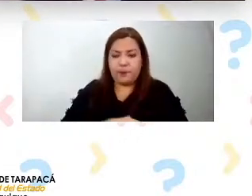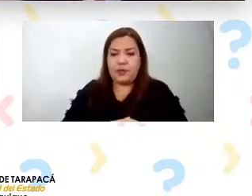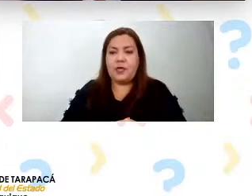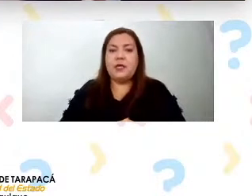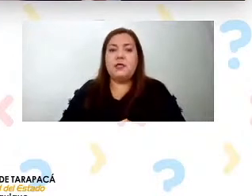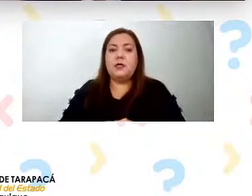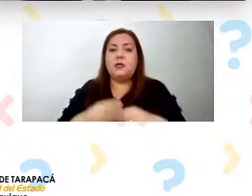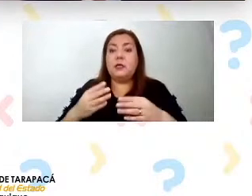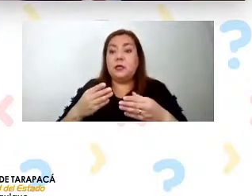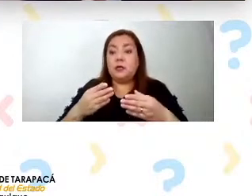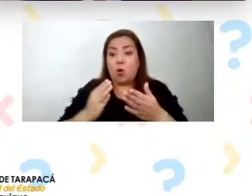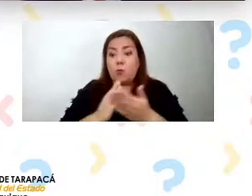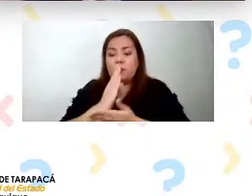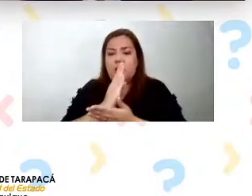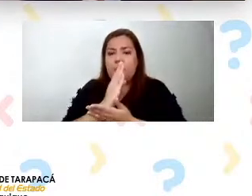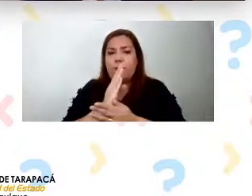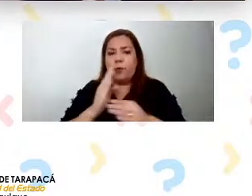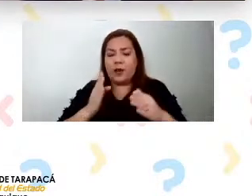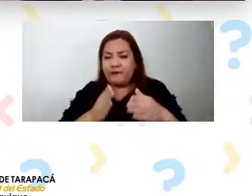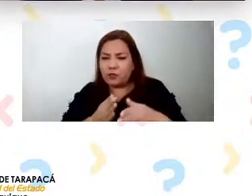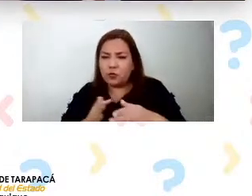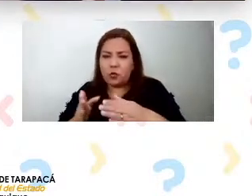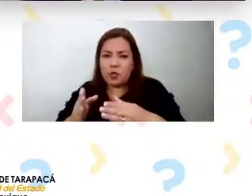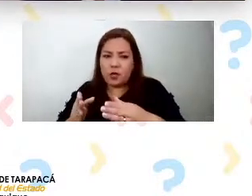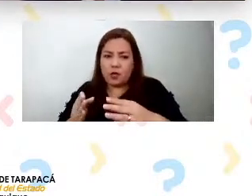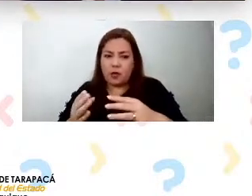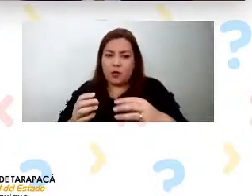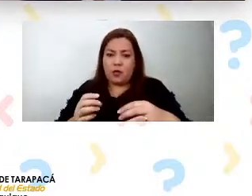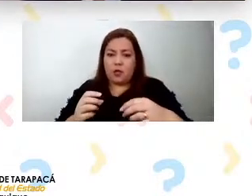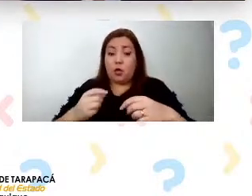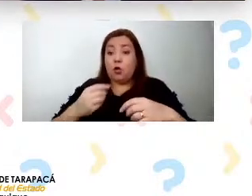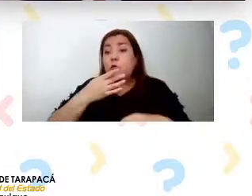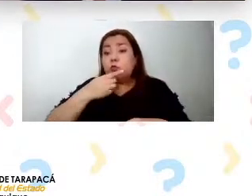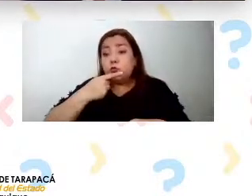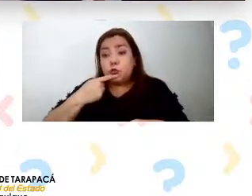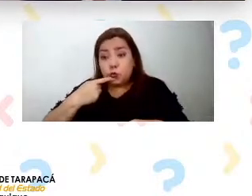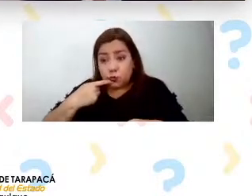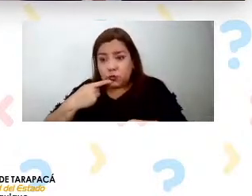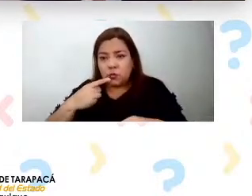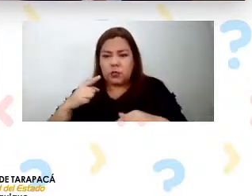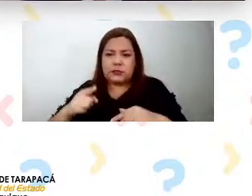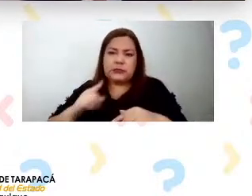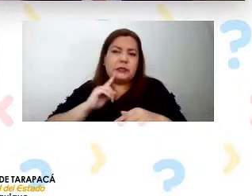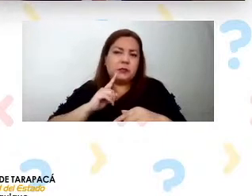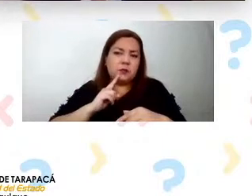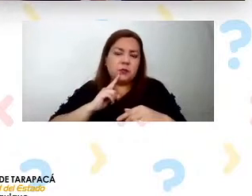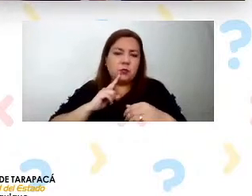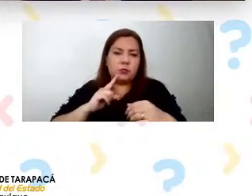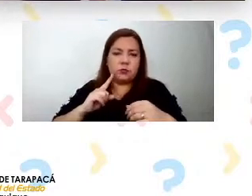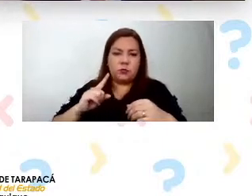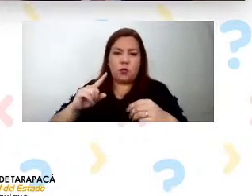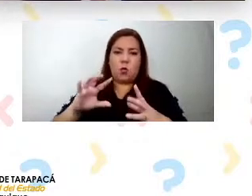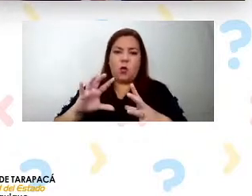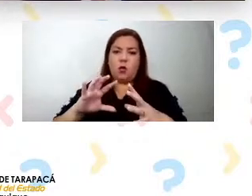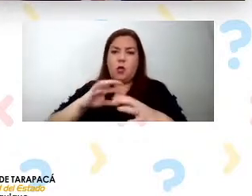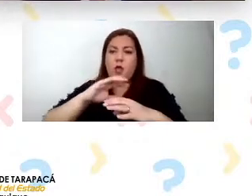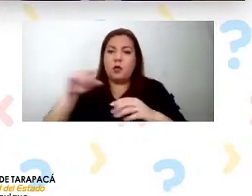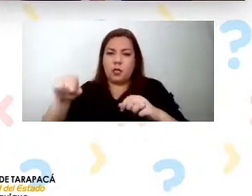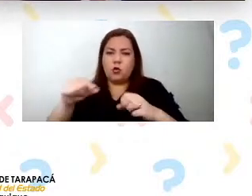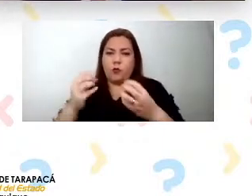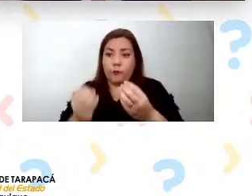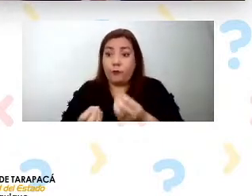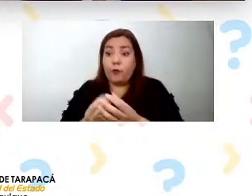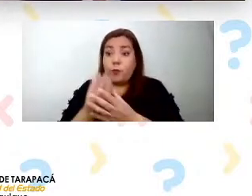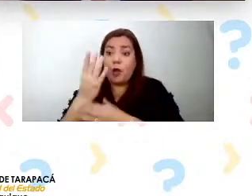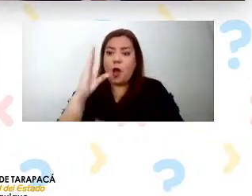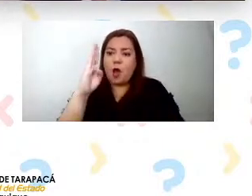salen por efectos de presión. Como son muy dulces, generan unos ecosistemas conocidos como bofedales, donde están